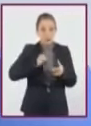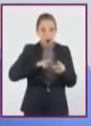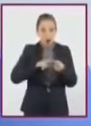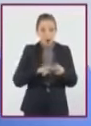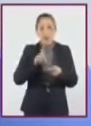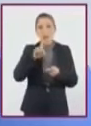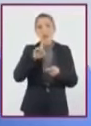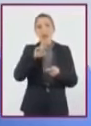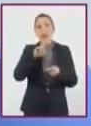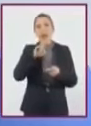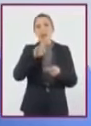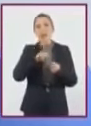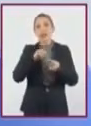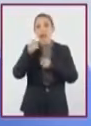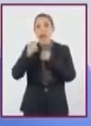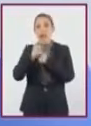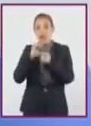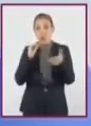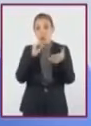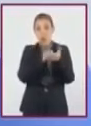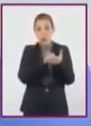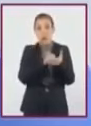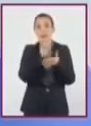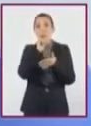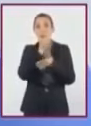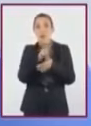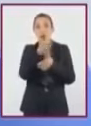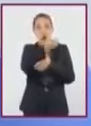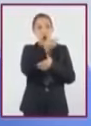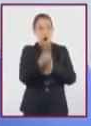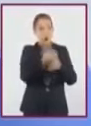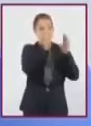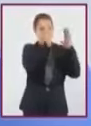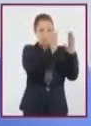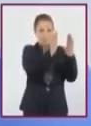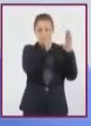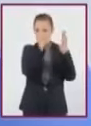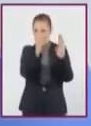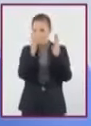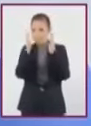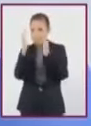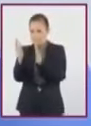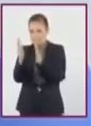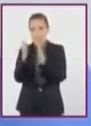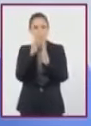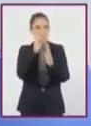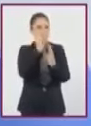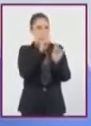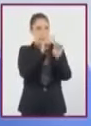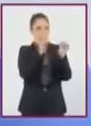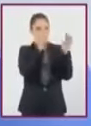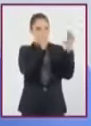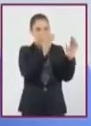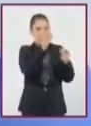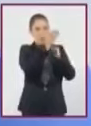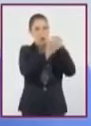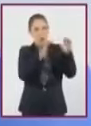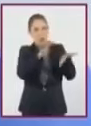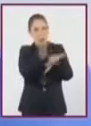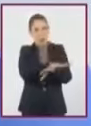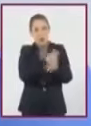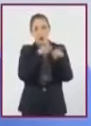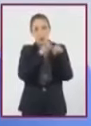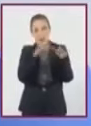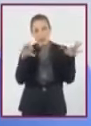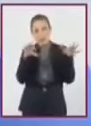siglos, décadas y años, así como establecer el orden de acontecimientos, distinguir procesos de cambio